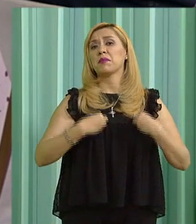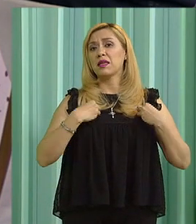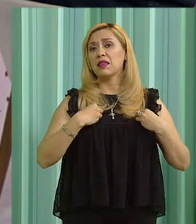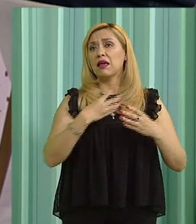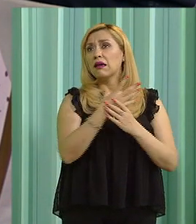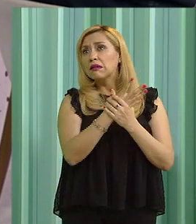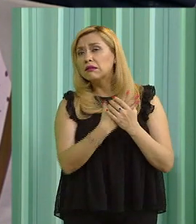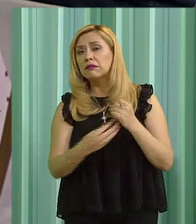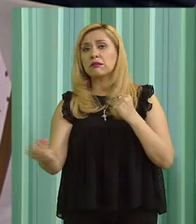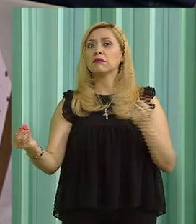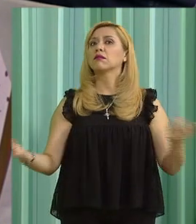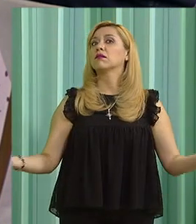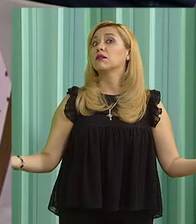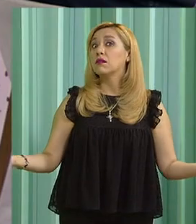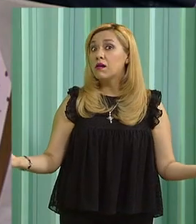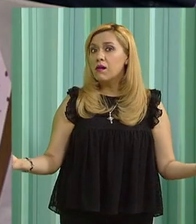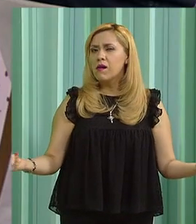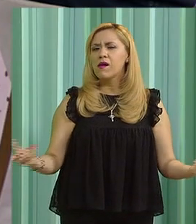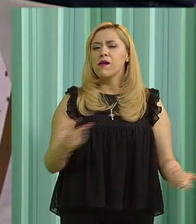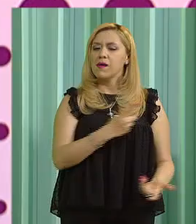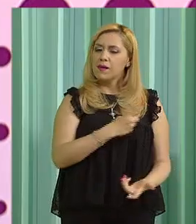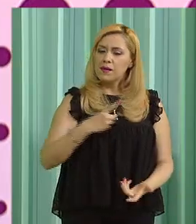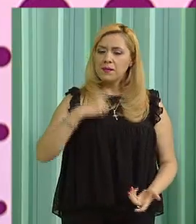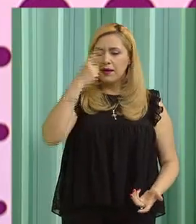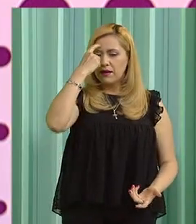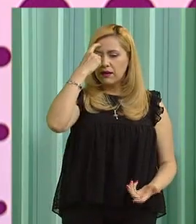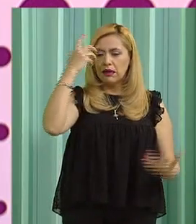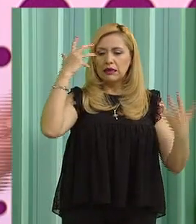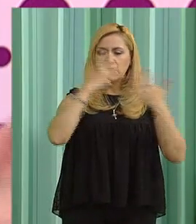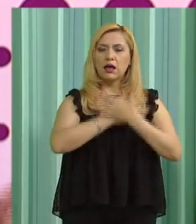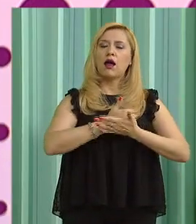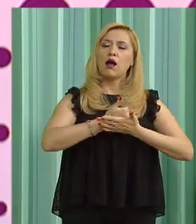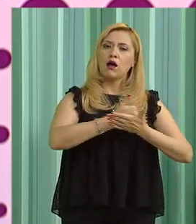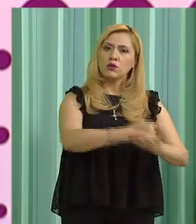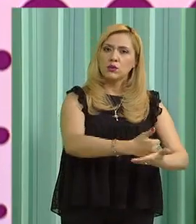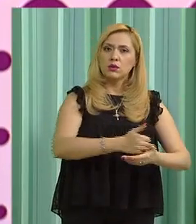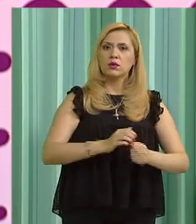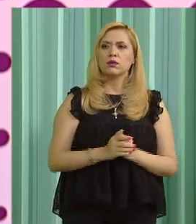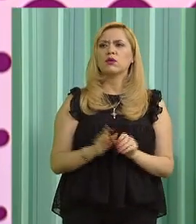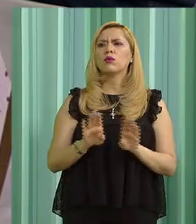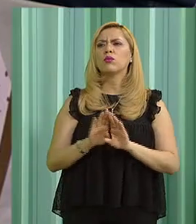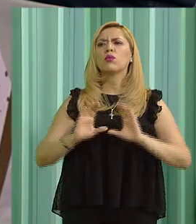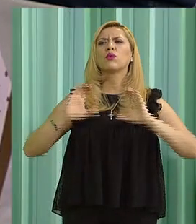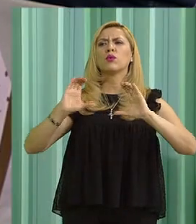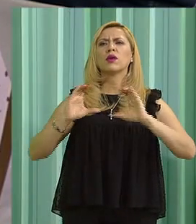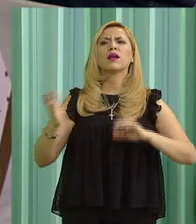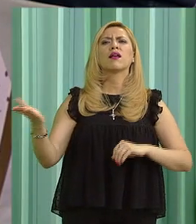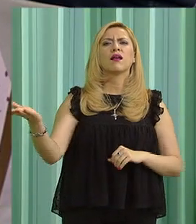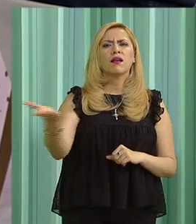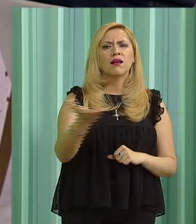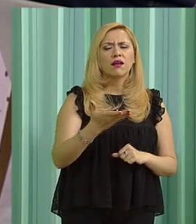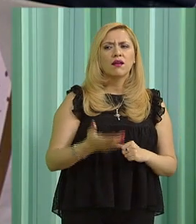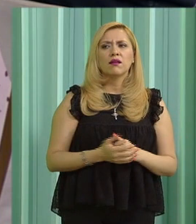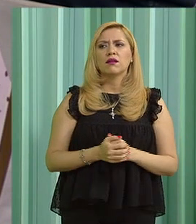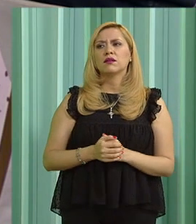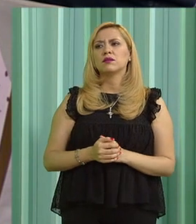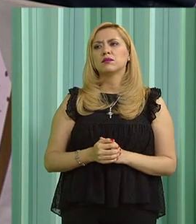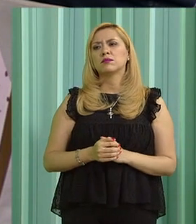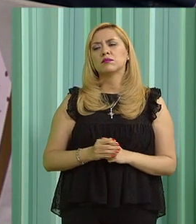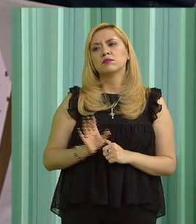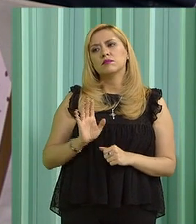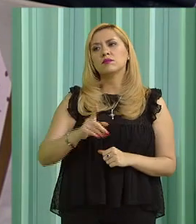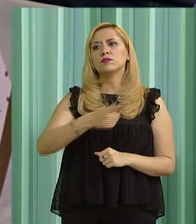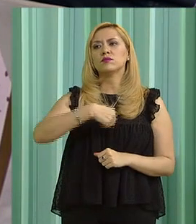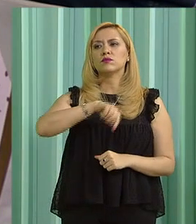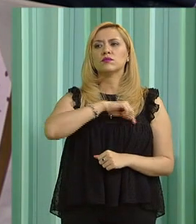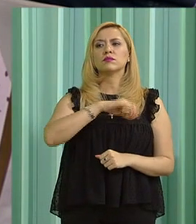conciencia y poder apoyar a estas personas que llegan a nuestro país. ¿Y cómo se cuida el equipo de ACNUR? Pues se supone que nosotros